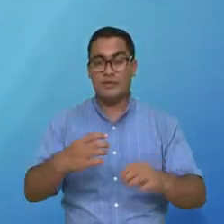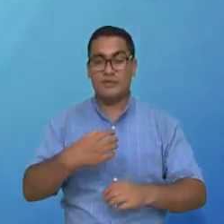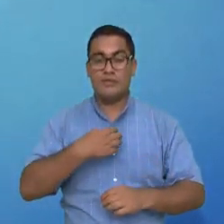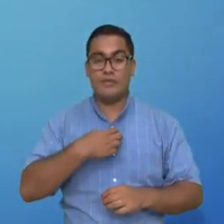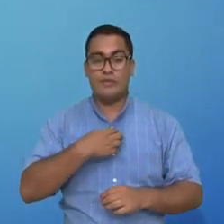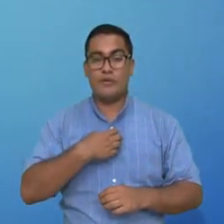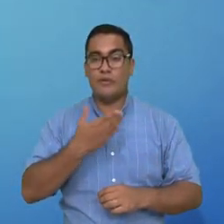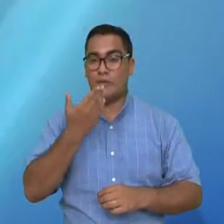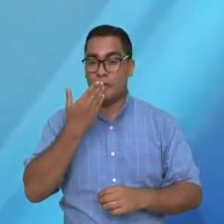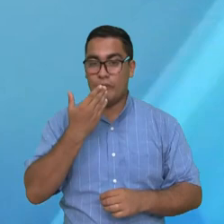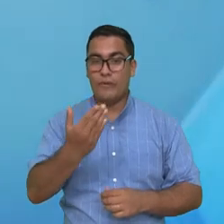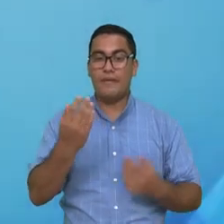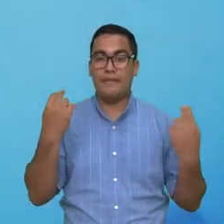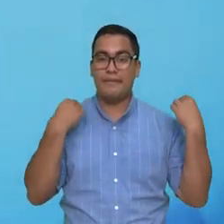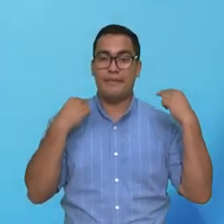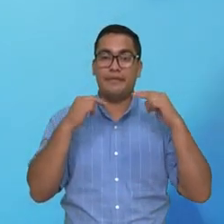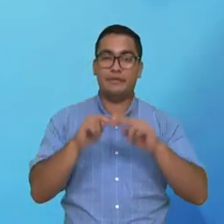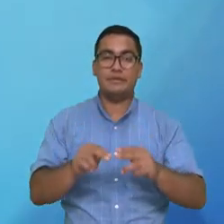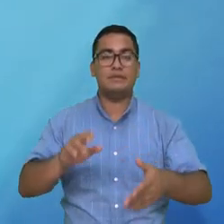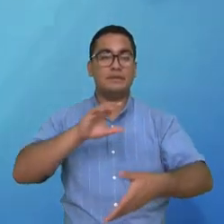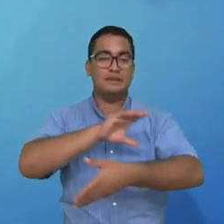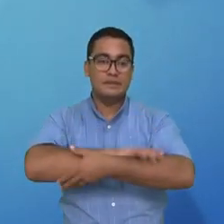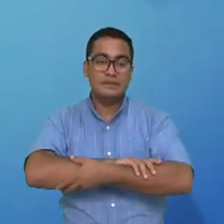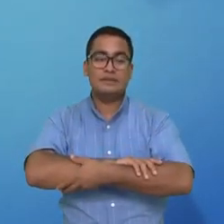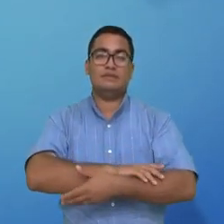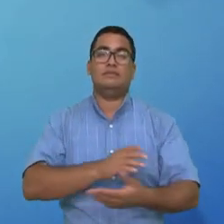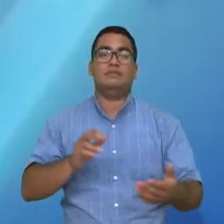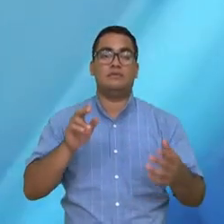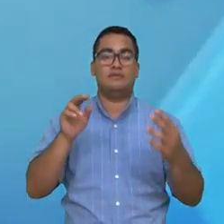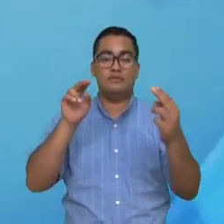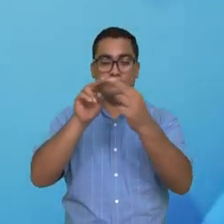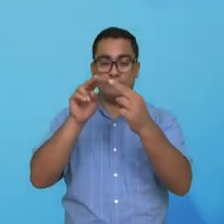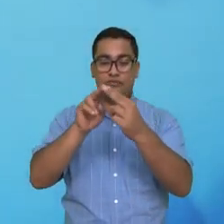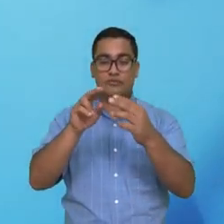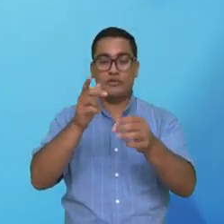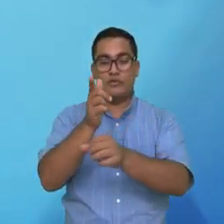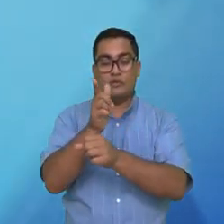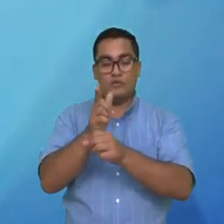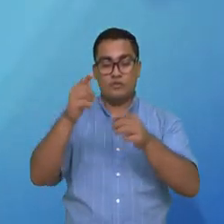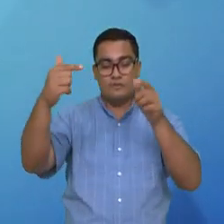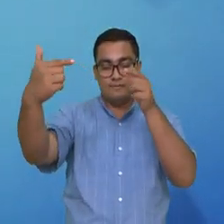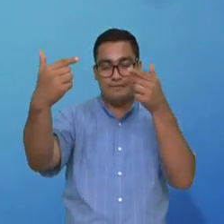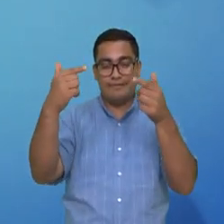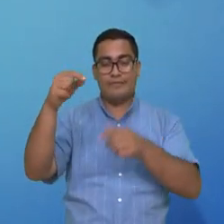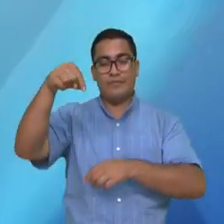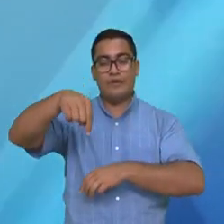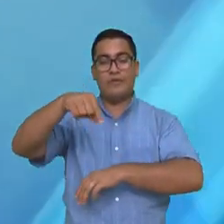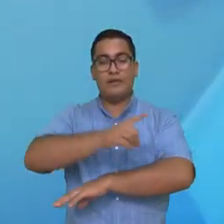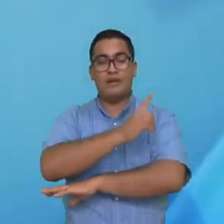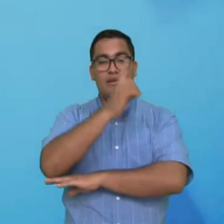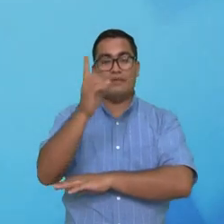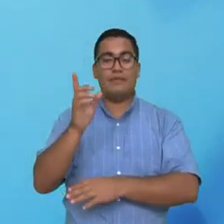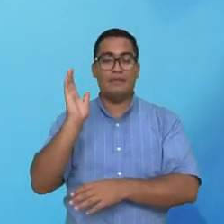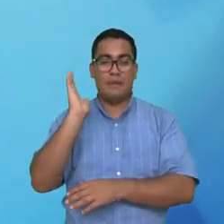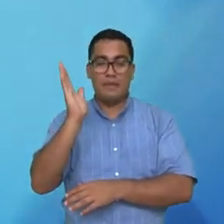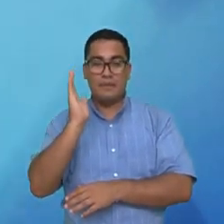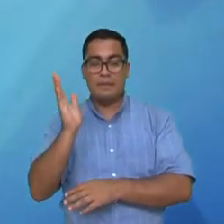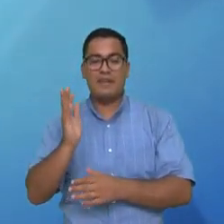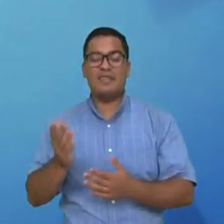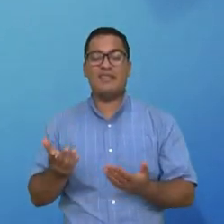de docentes solidarios estuvieron conectados en videoconferencia esta mañana,